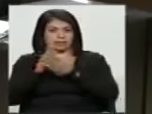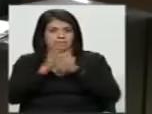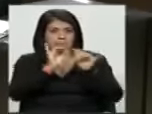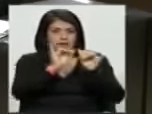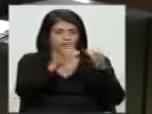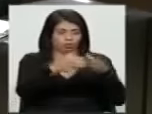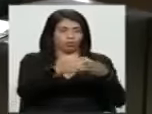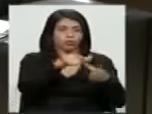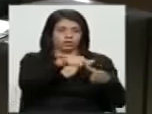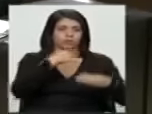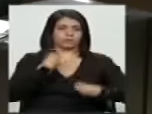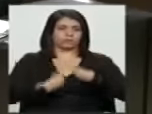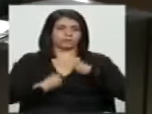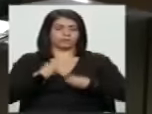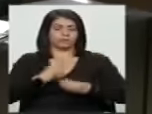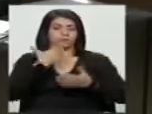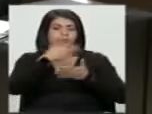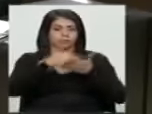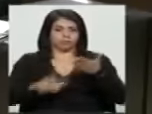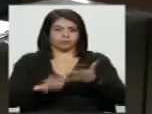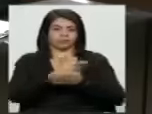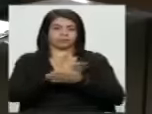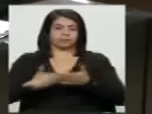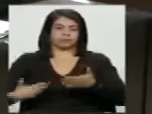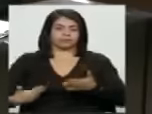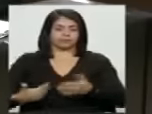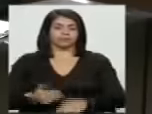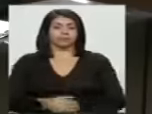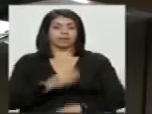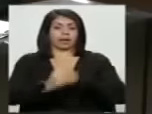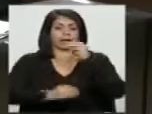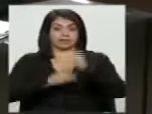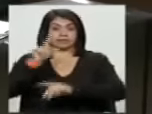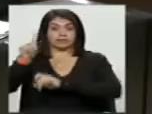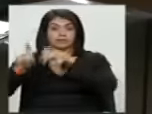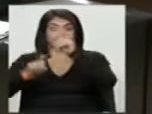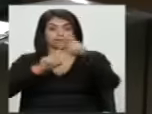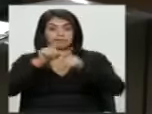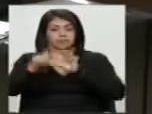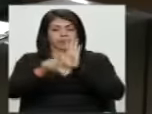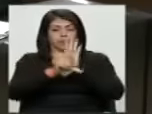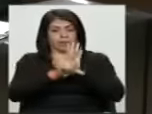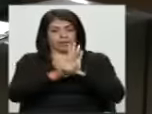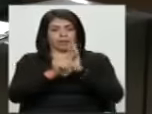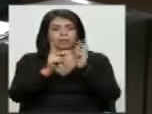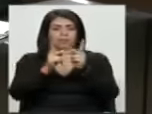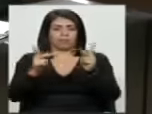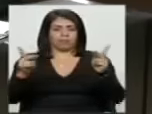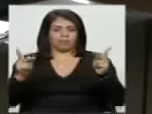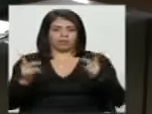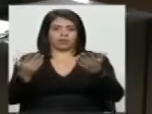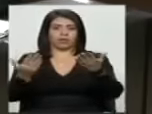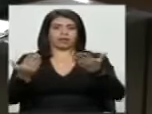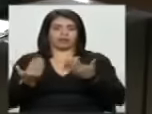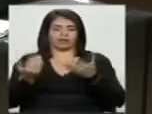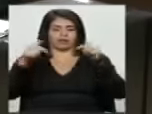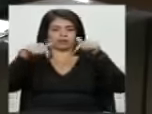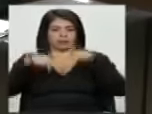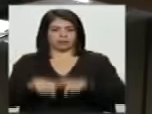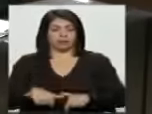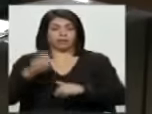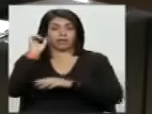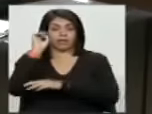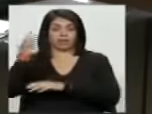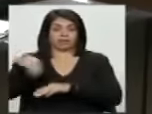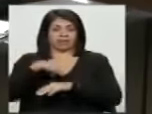De la propuesta en concreto del señor presidente, llevar a consulta la ley, consulta pública, y traerla ante